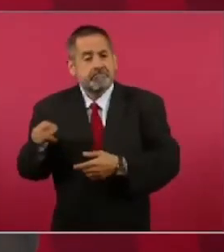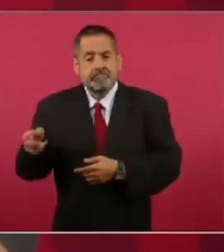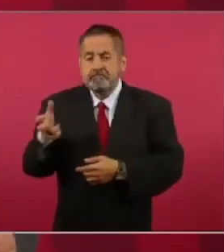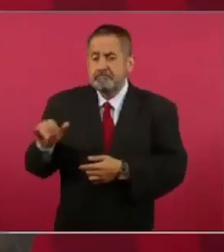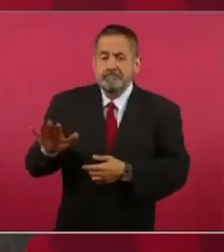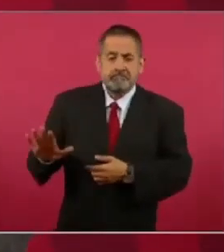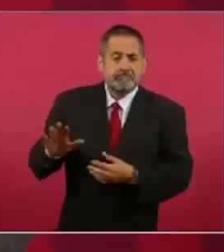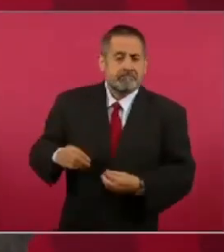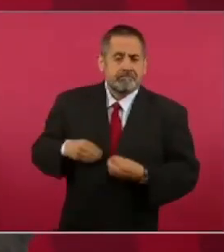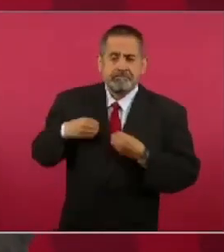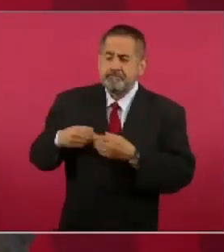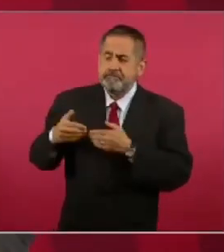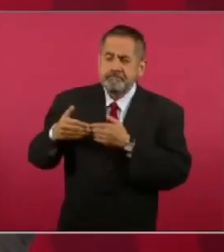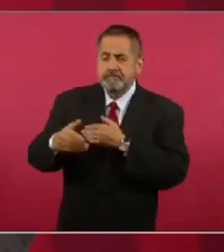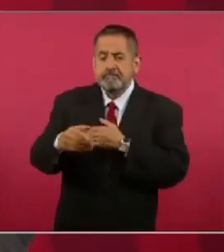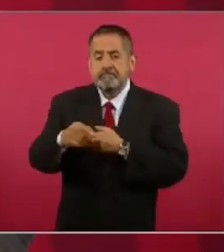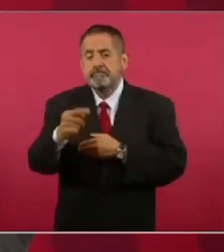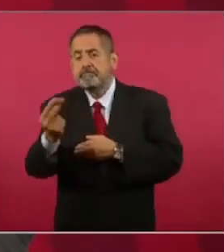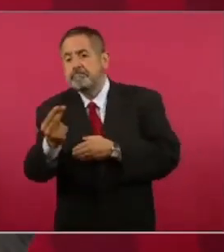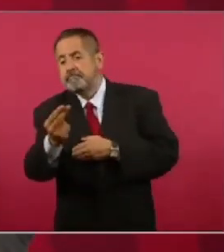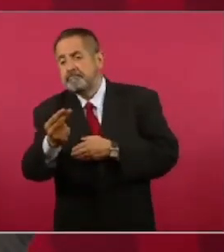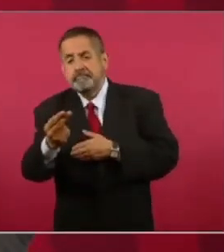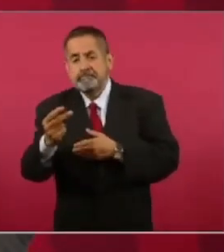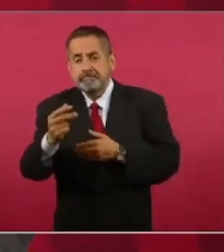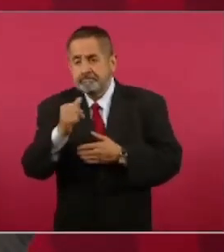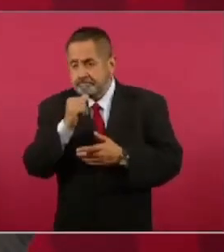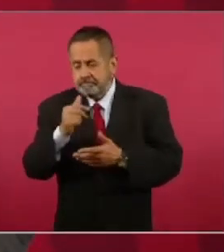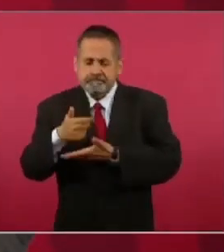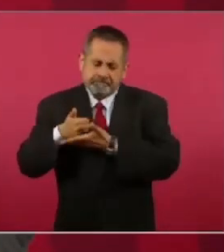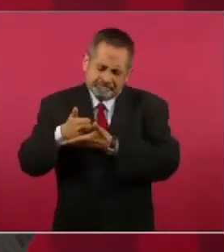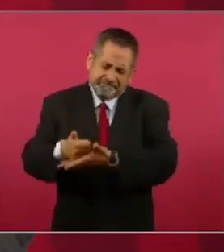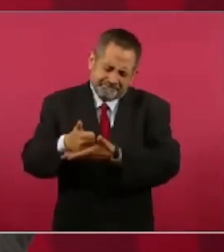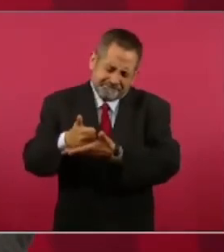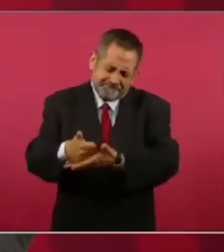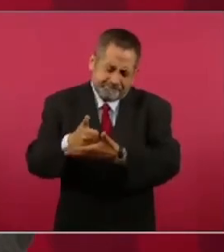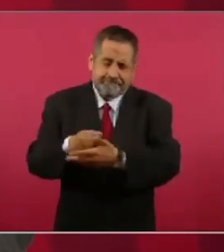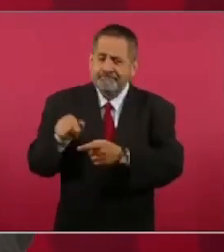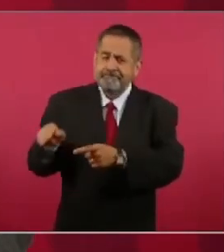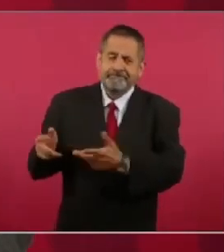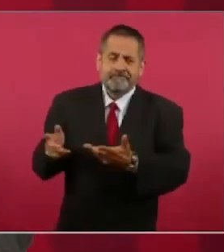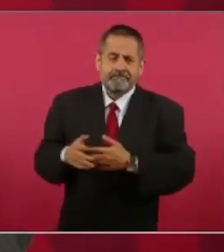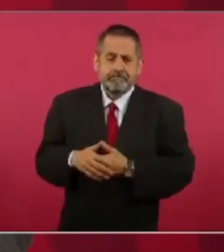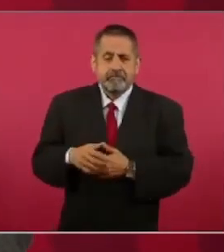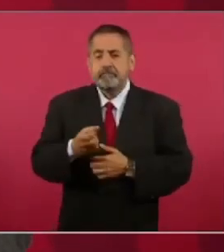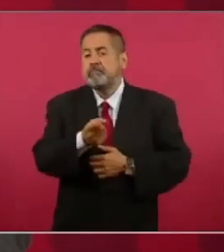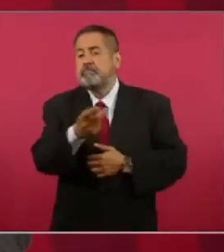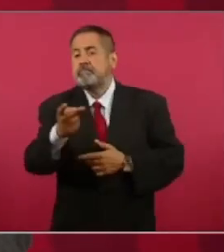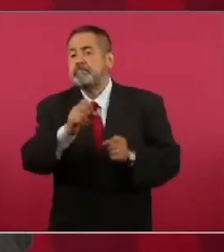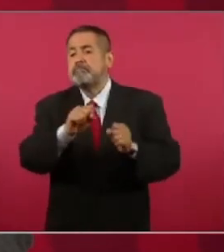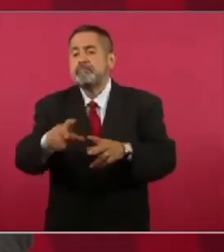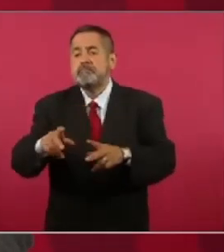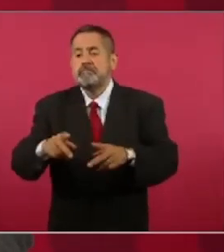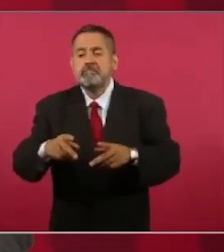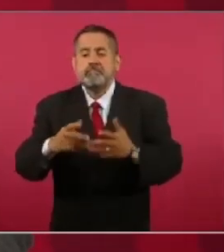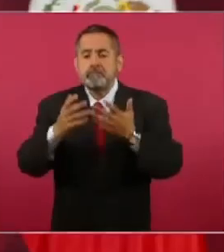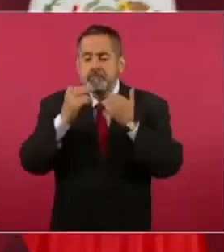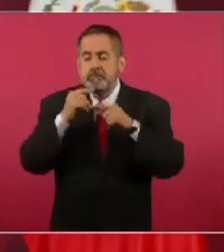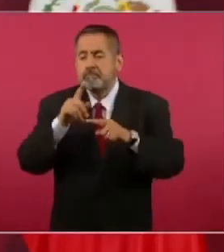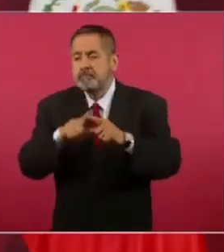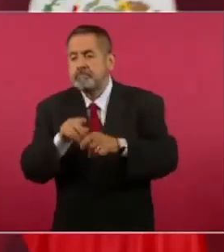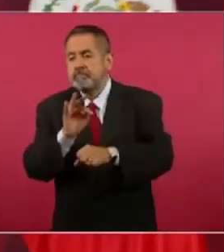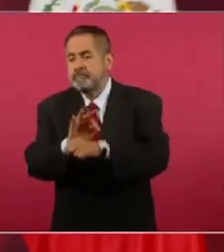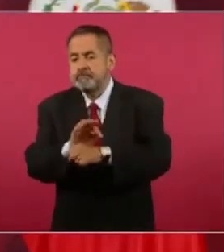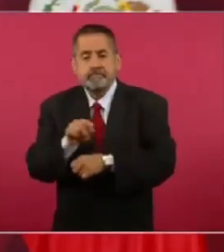a los más desposeídos, a los abandonados, a los débiles.